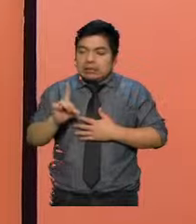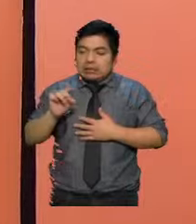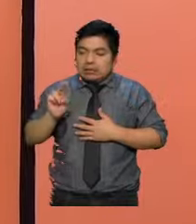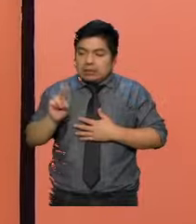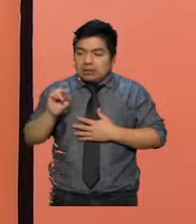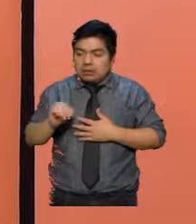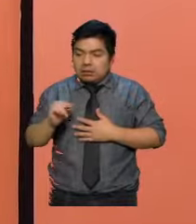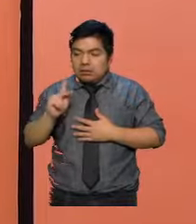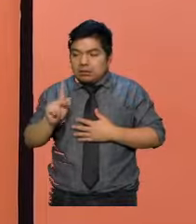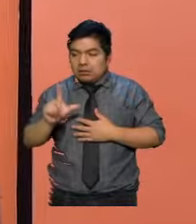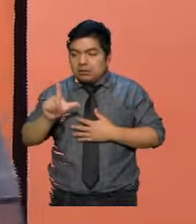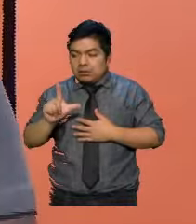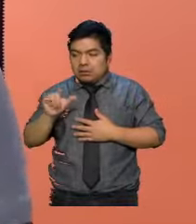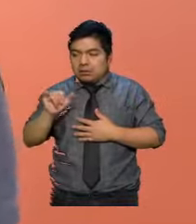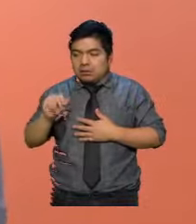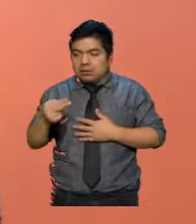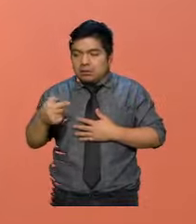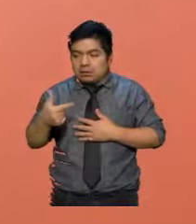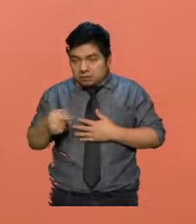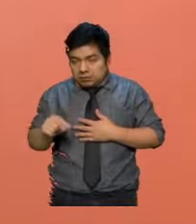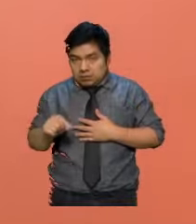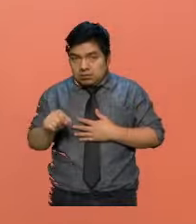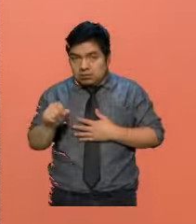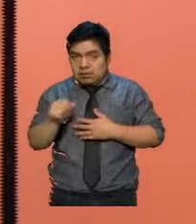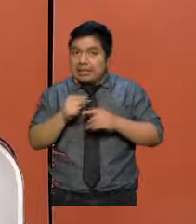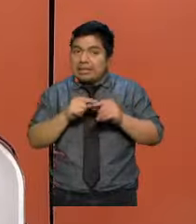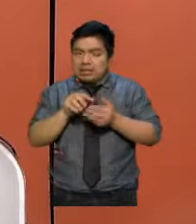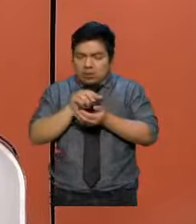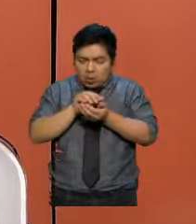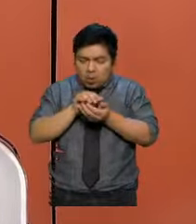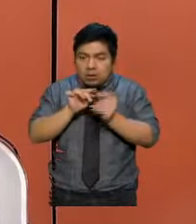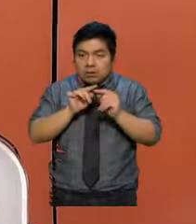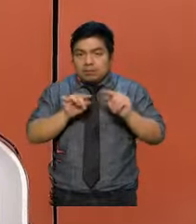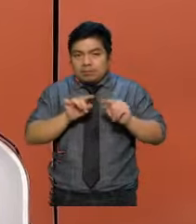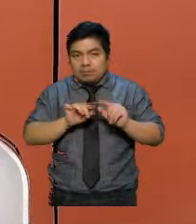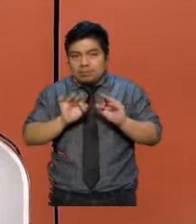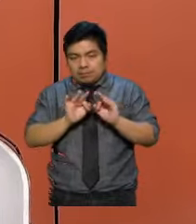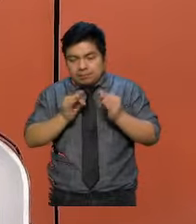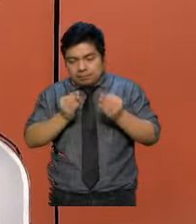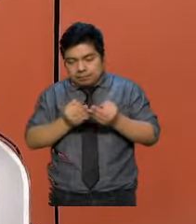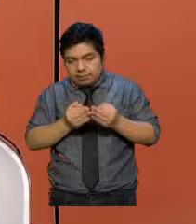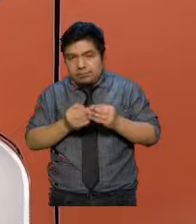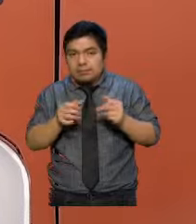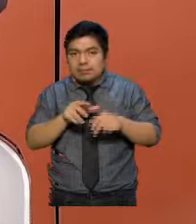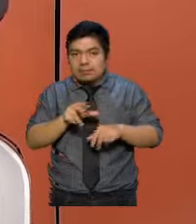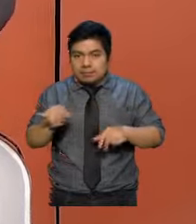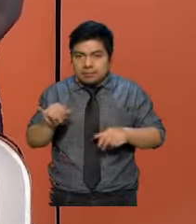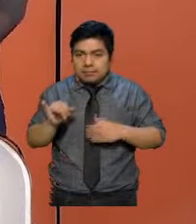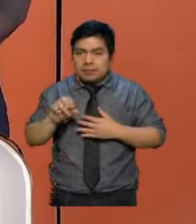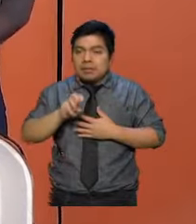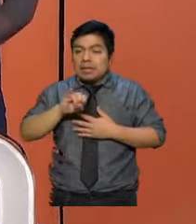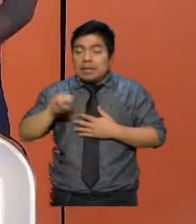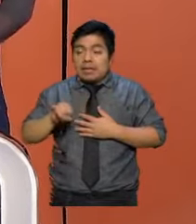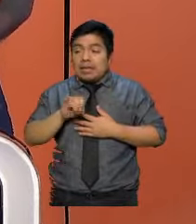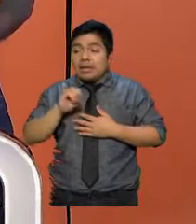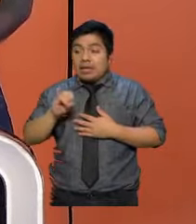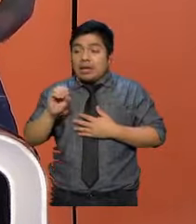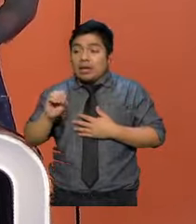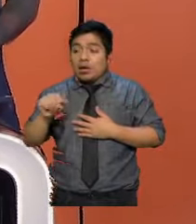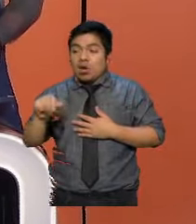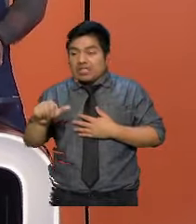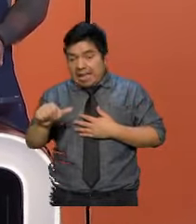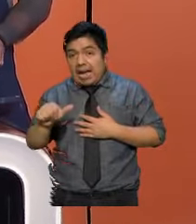dumpling, son los así redonditos. No, hay diferentes tipos. Este es un tipo de dumpling. Pero este es una giosa. No como el que a